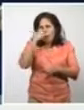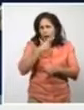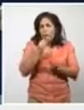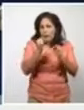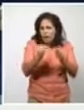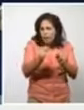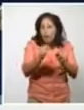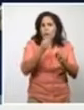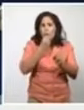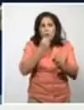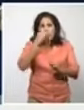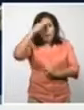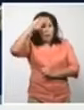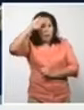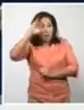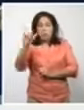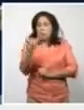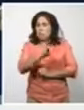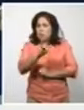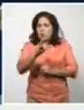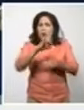para Cuba,